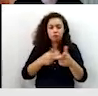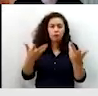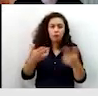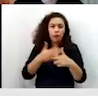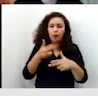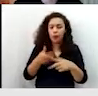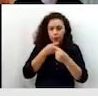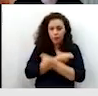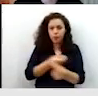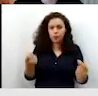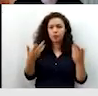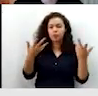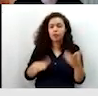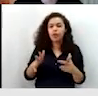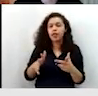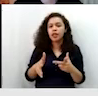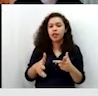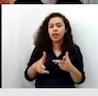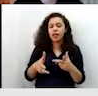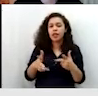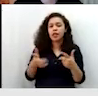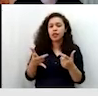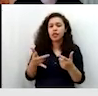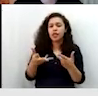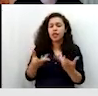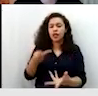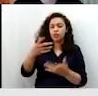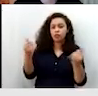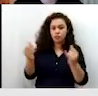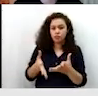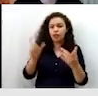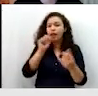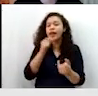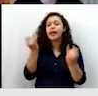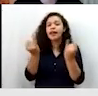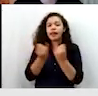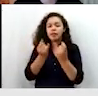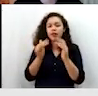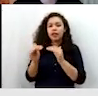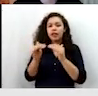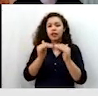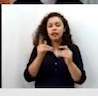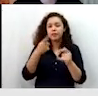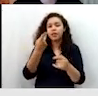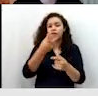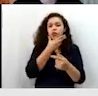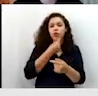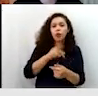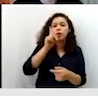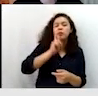lleguen a tener un peso ideal de acuerdo a su género y su edad. Y su talla